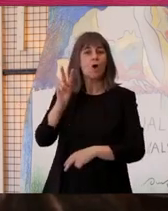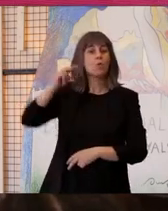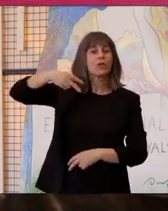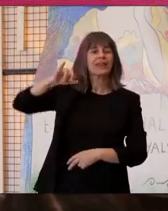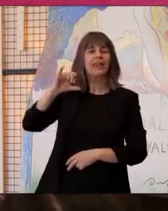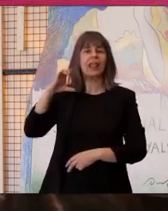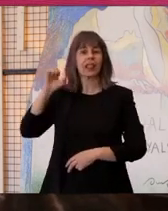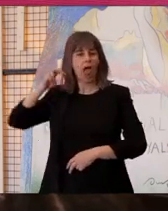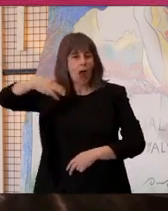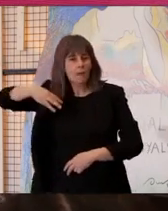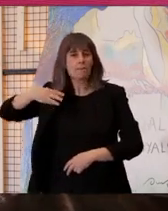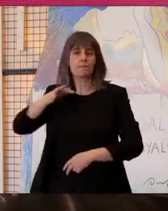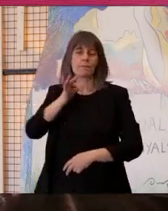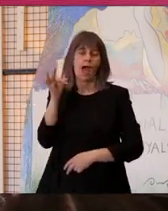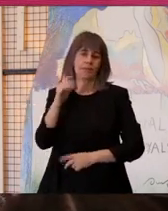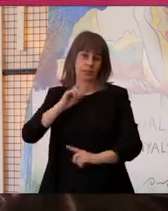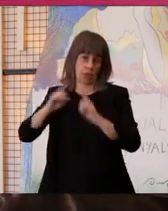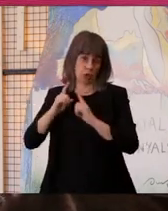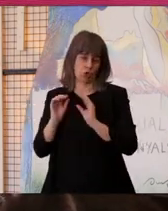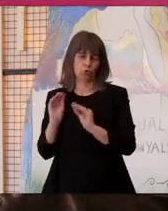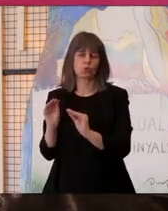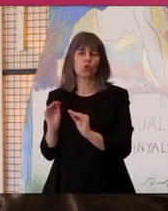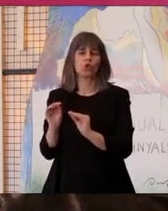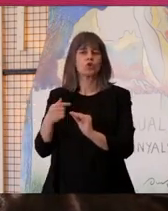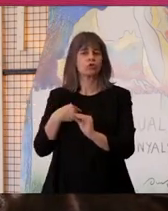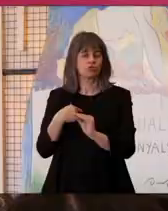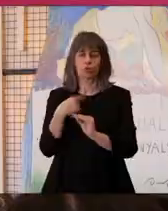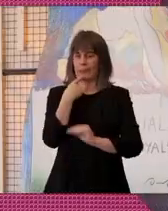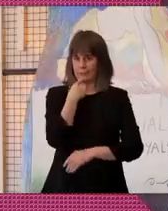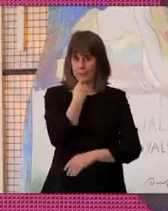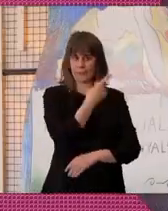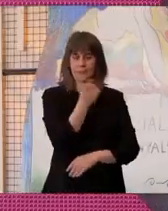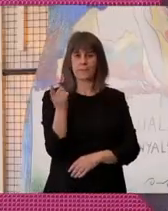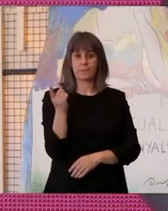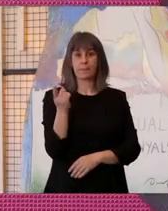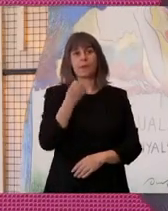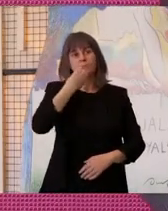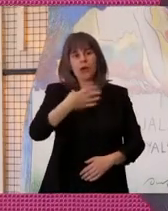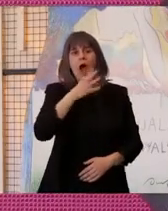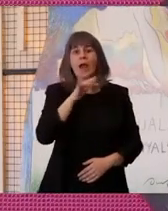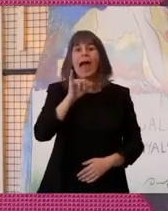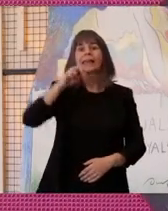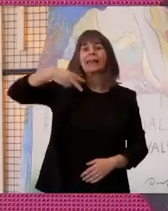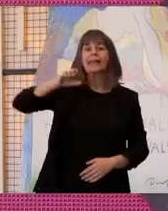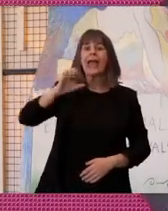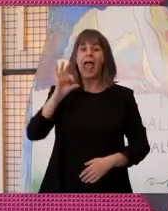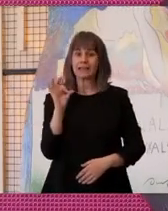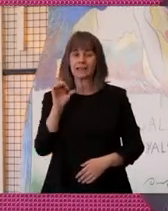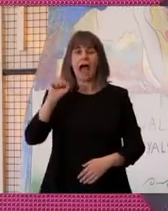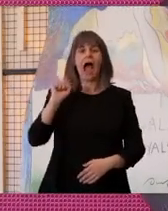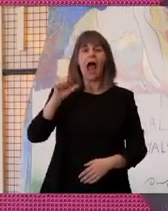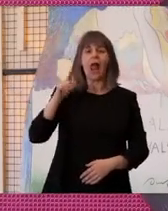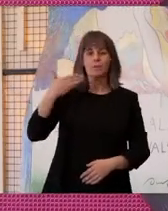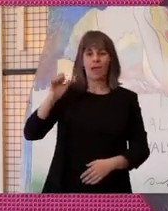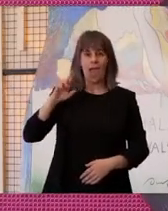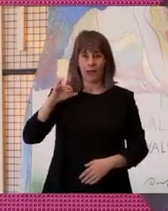y yo siempre decía Bueno ahora está Inés alberdi ahí es amiga mía